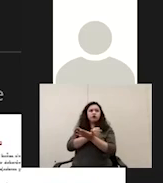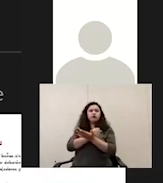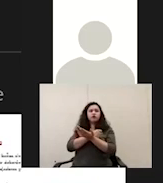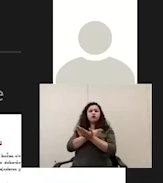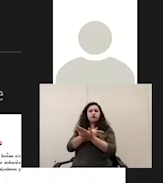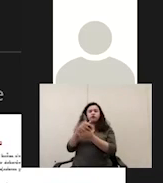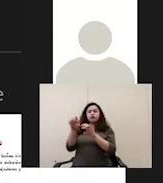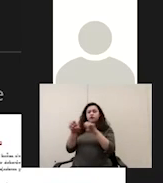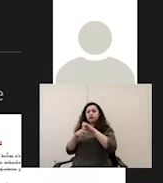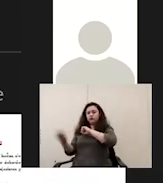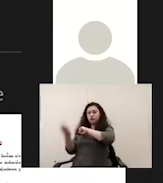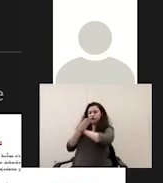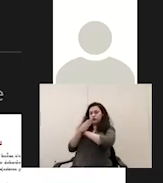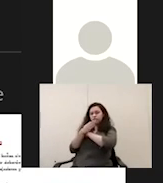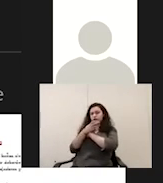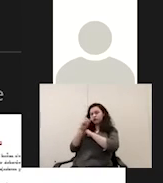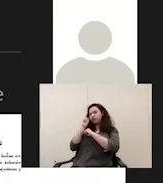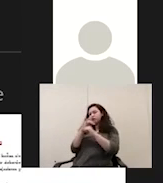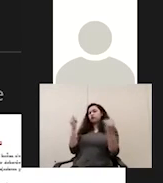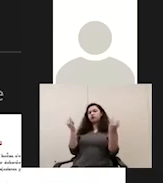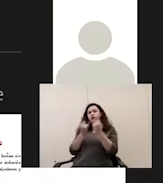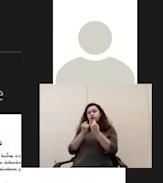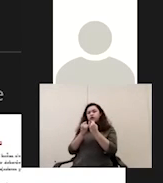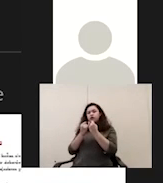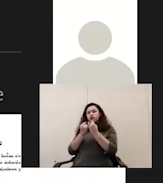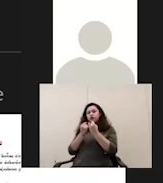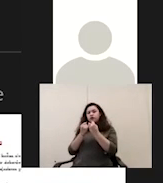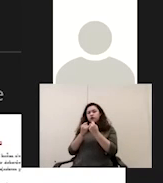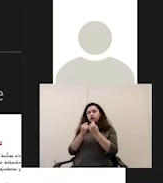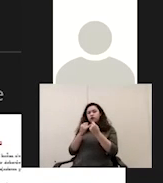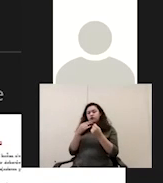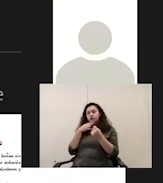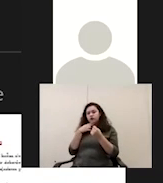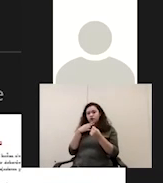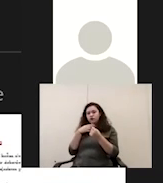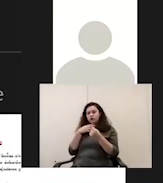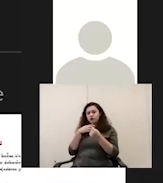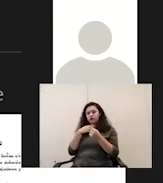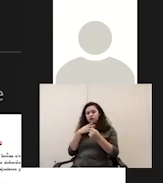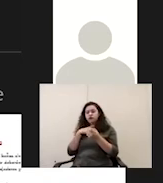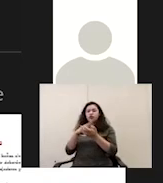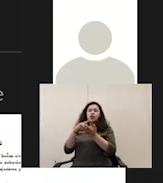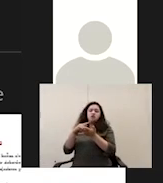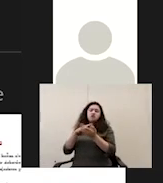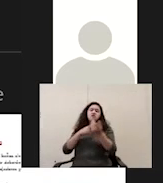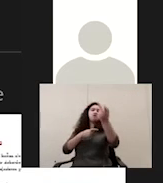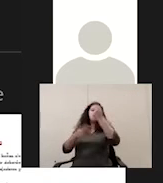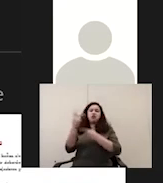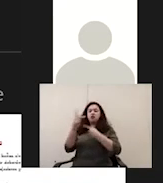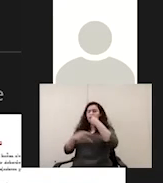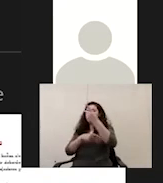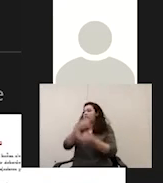protección personal. Lo mismo, hay que limitar el uso de utensilios, o sea, no te presto la pluma, cada quien trae su pluma, cada